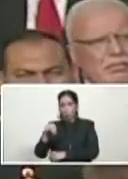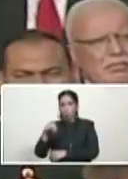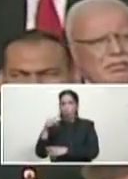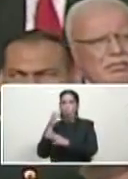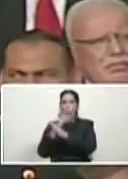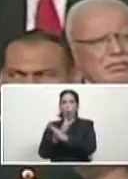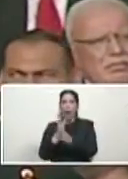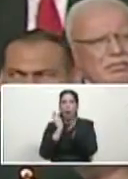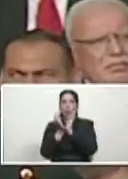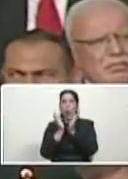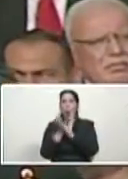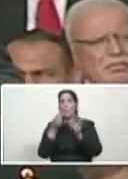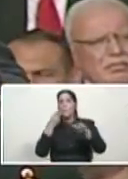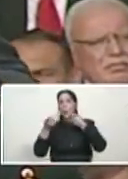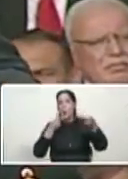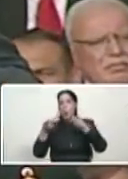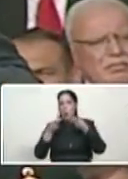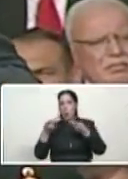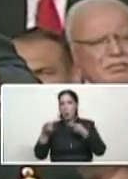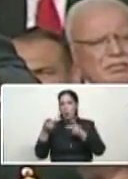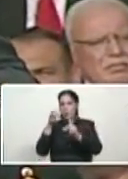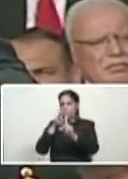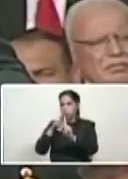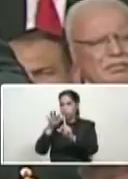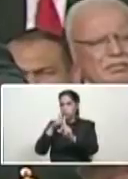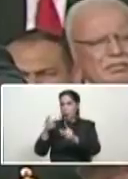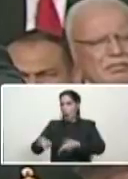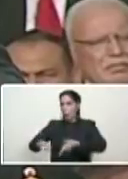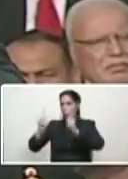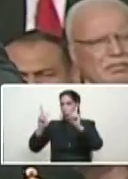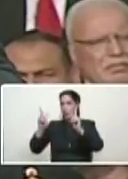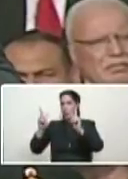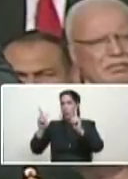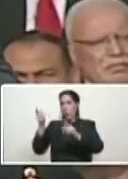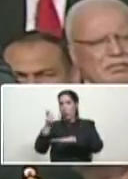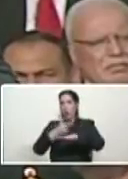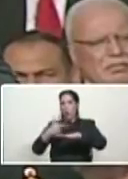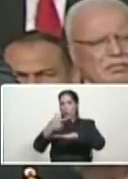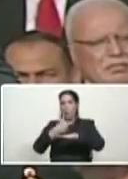provocación, con la autorización del gobierno de Guyana,